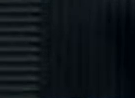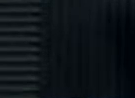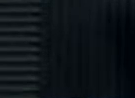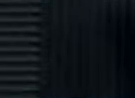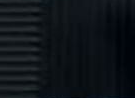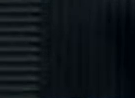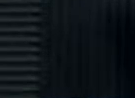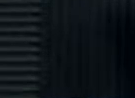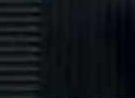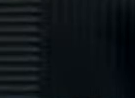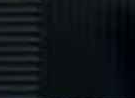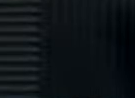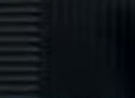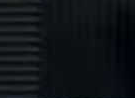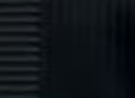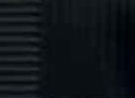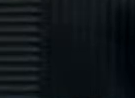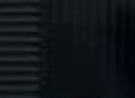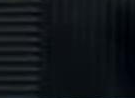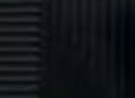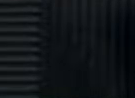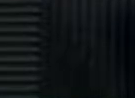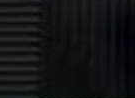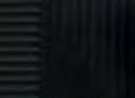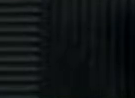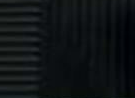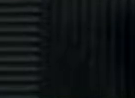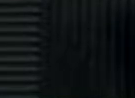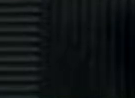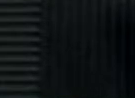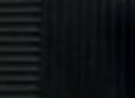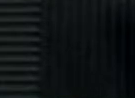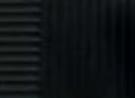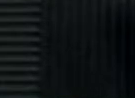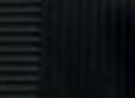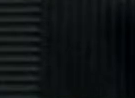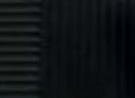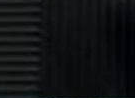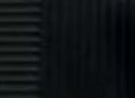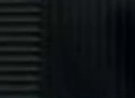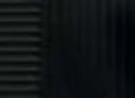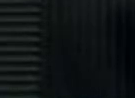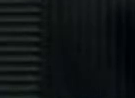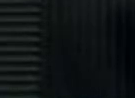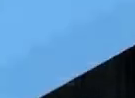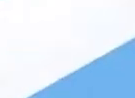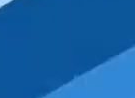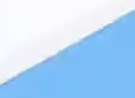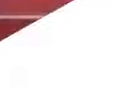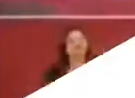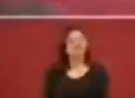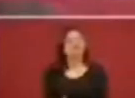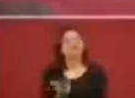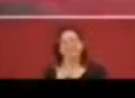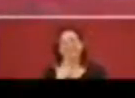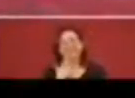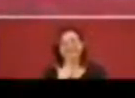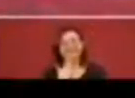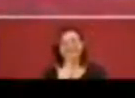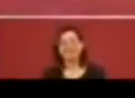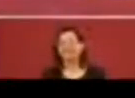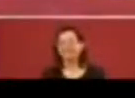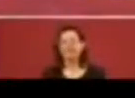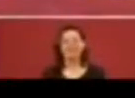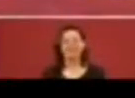el coronavirus. Escuchamos justamente al subsecretario López-Gatell hablar de este asunto de los tapabocas. El uso de